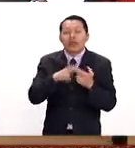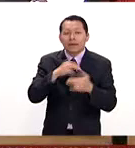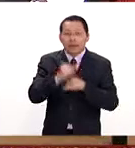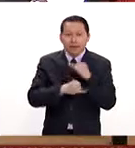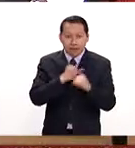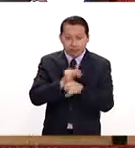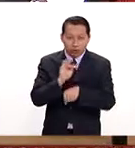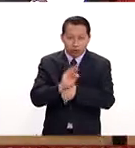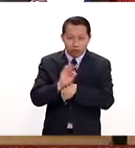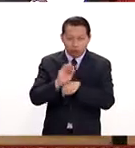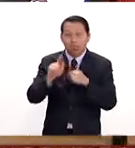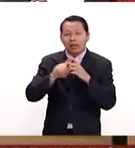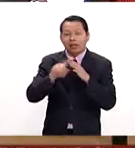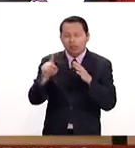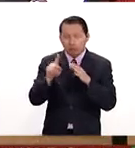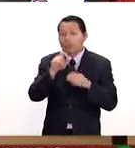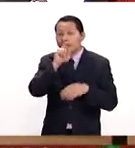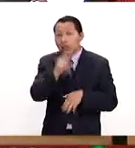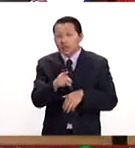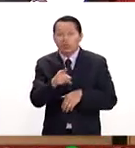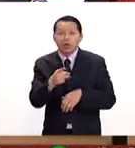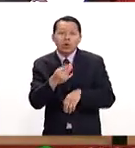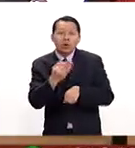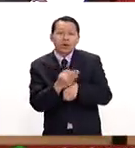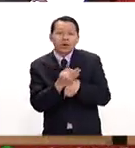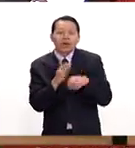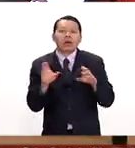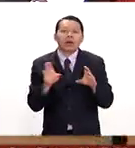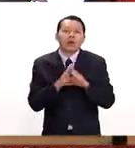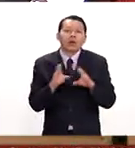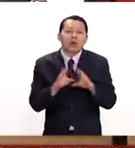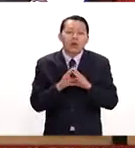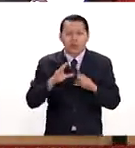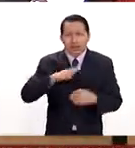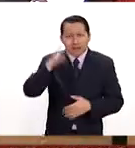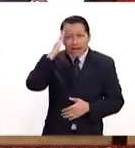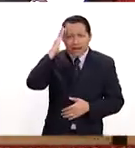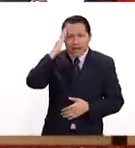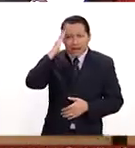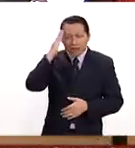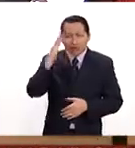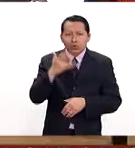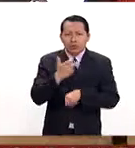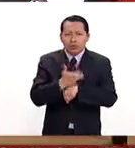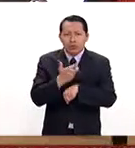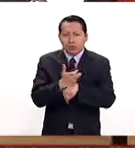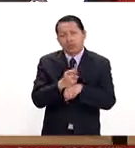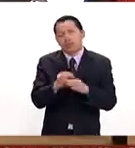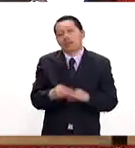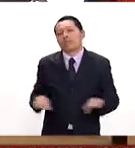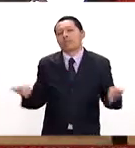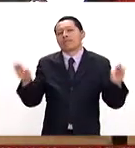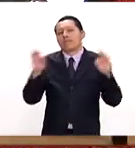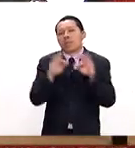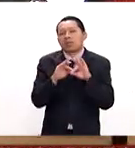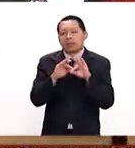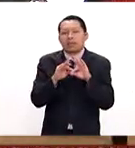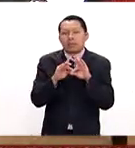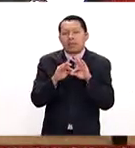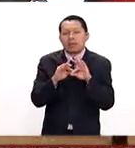de protección a refugiados. Claro. En un momento en el que el liderazgo de Estados Unidos es importantísimo para